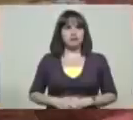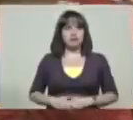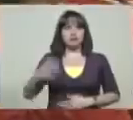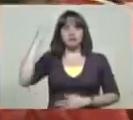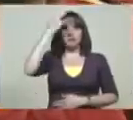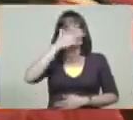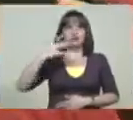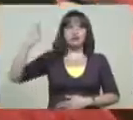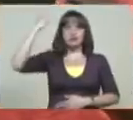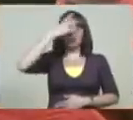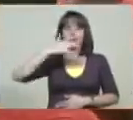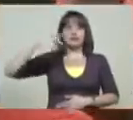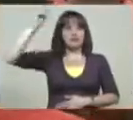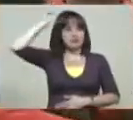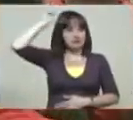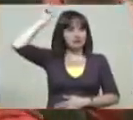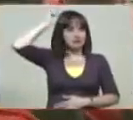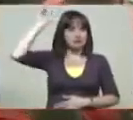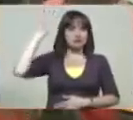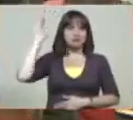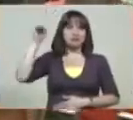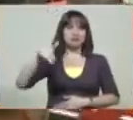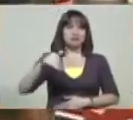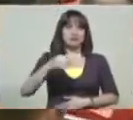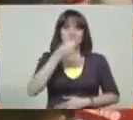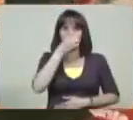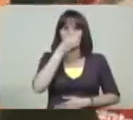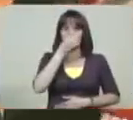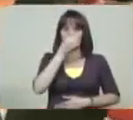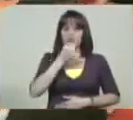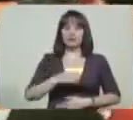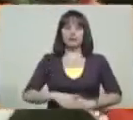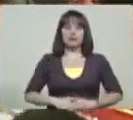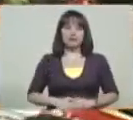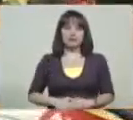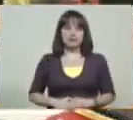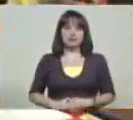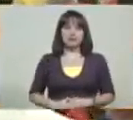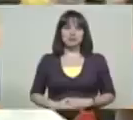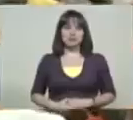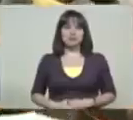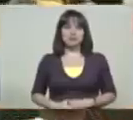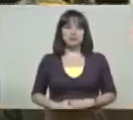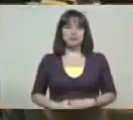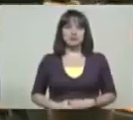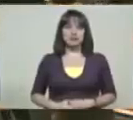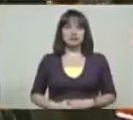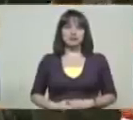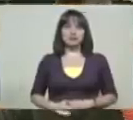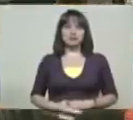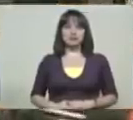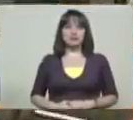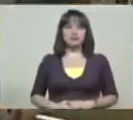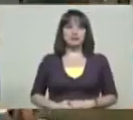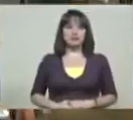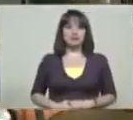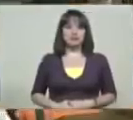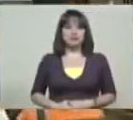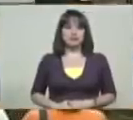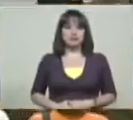Sudáfrica, Perú, Argentina, Guatemala y del mundo. Compañeros, compañeras,